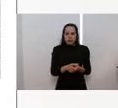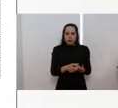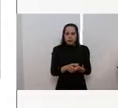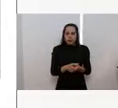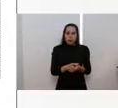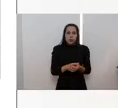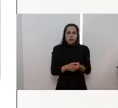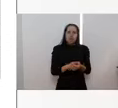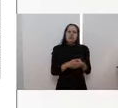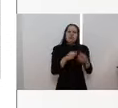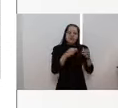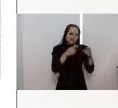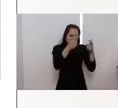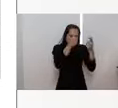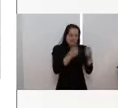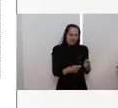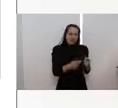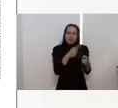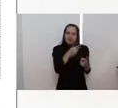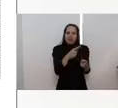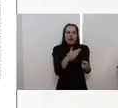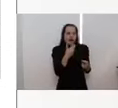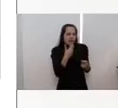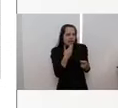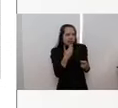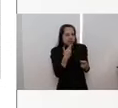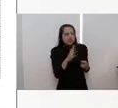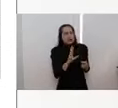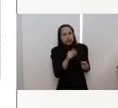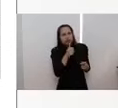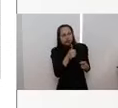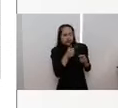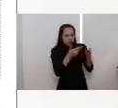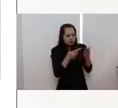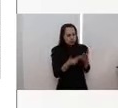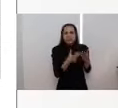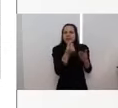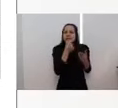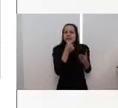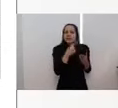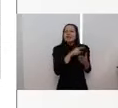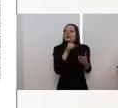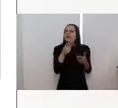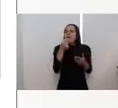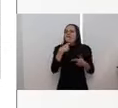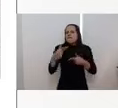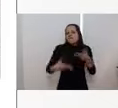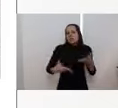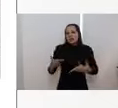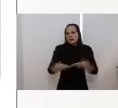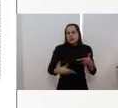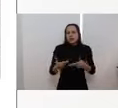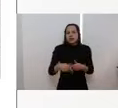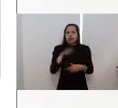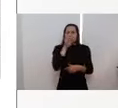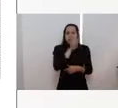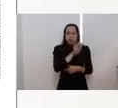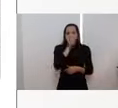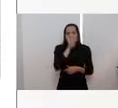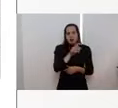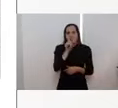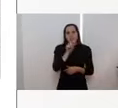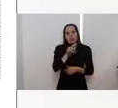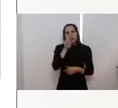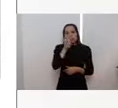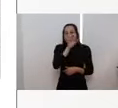satisfacción y de entrega oportuna de medicamentos en la farmacia hospitalaria logramos obtener el 99.9 por ciento